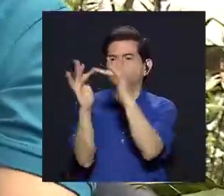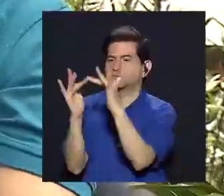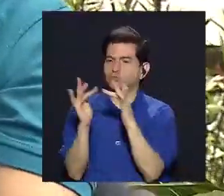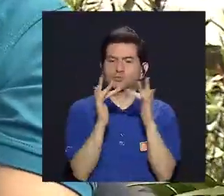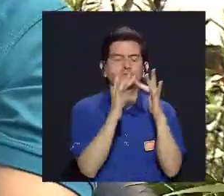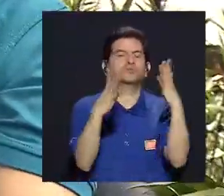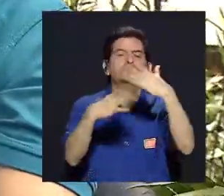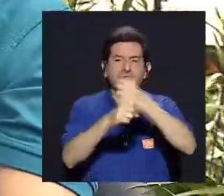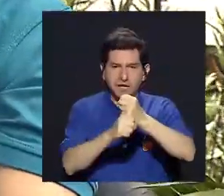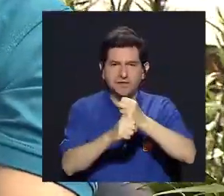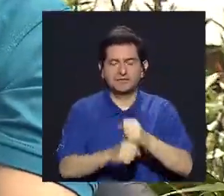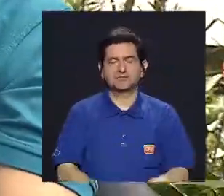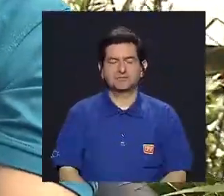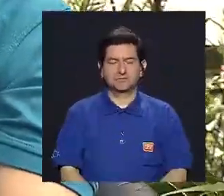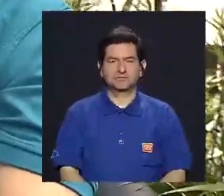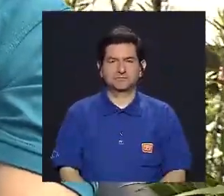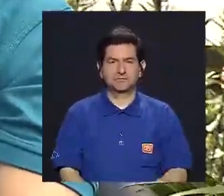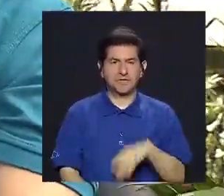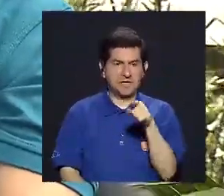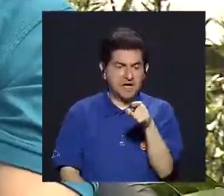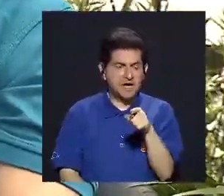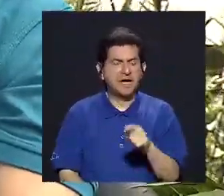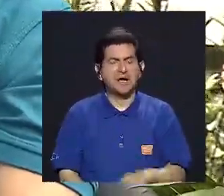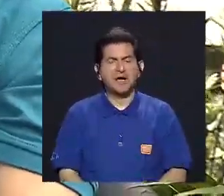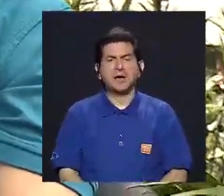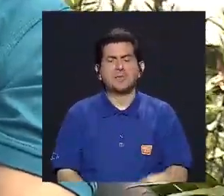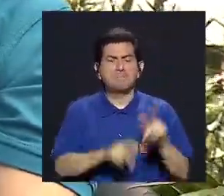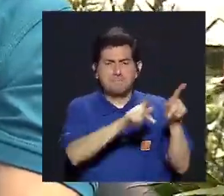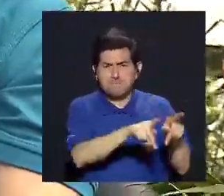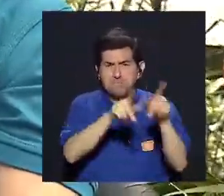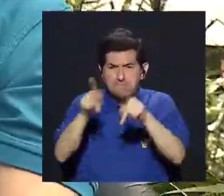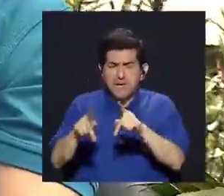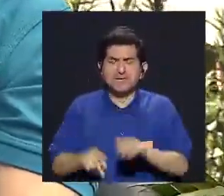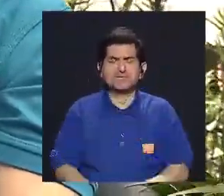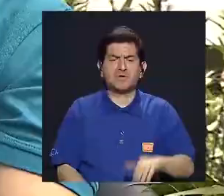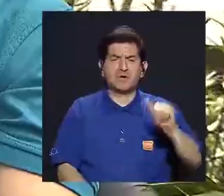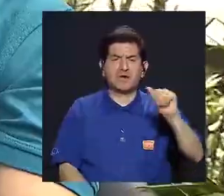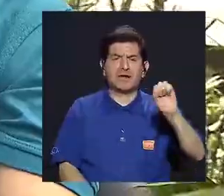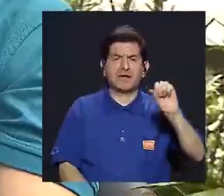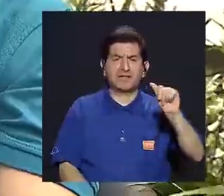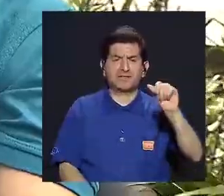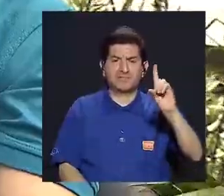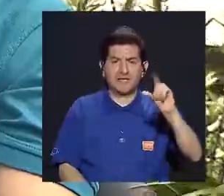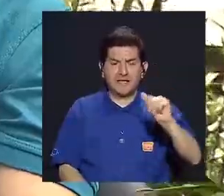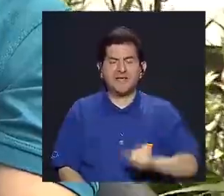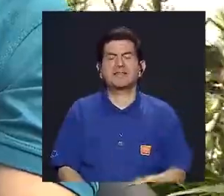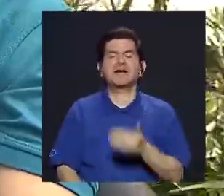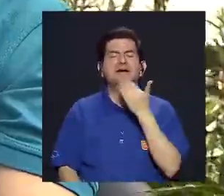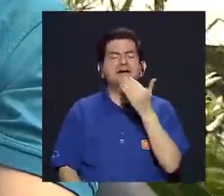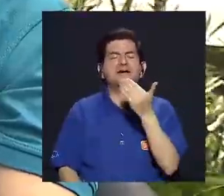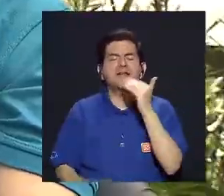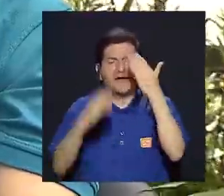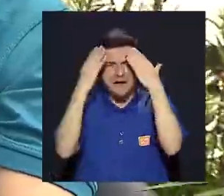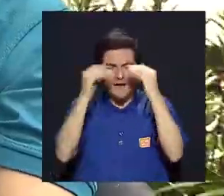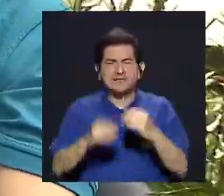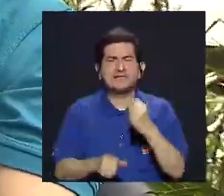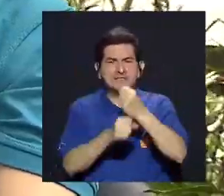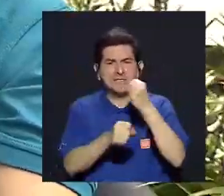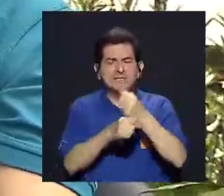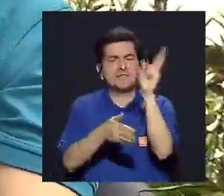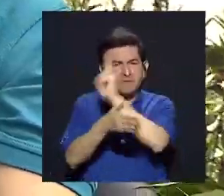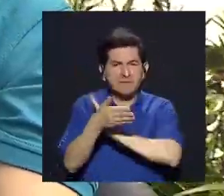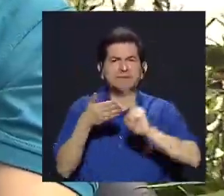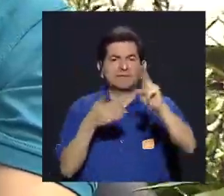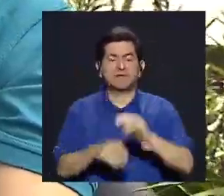contactos que han realizado exactamente las personas de las alzadas agradecen realmente la información y el esfuerzo la